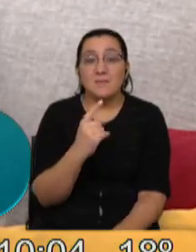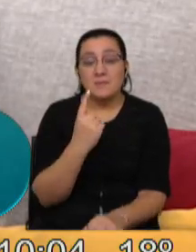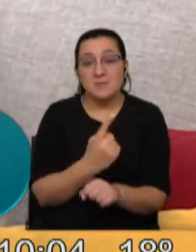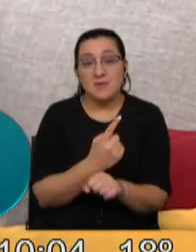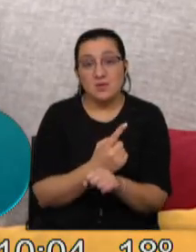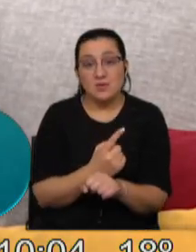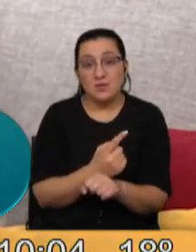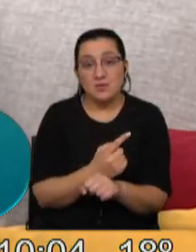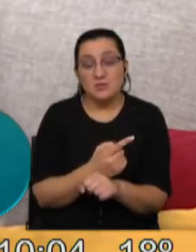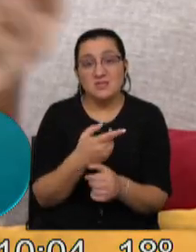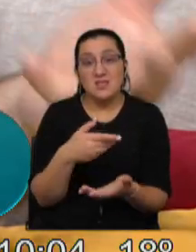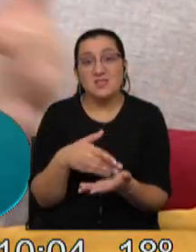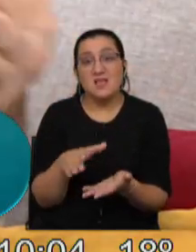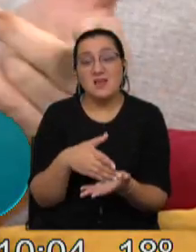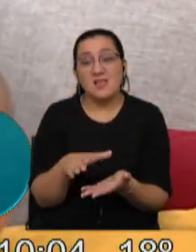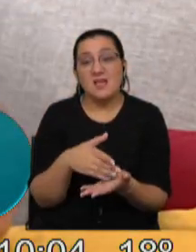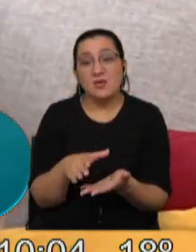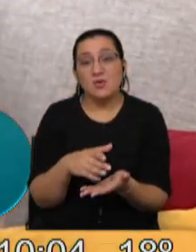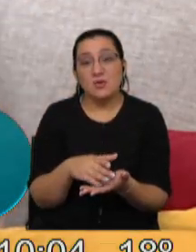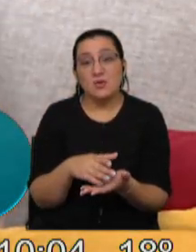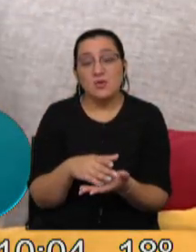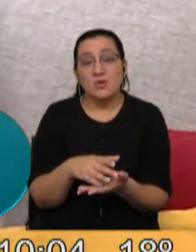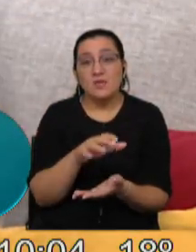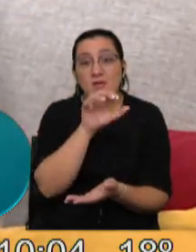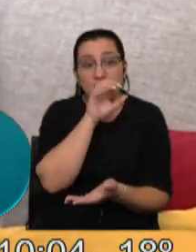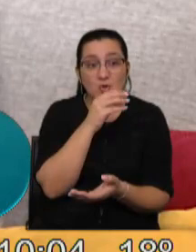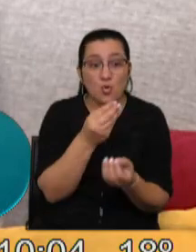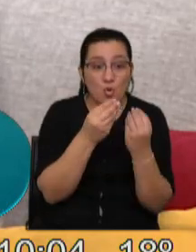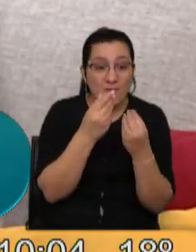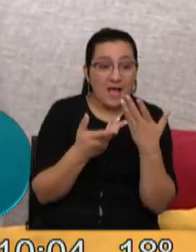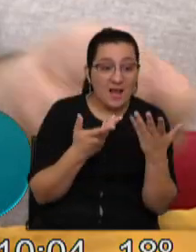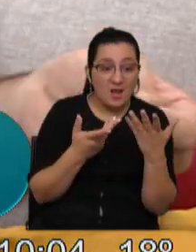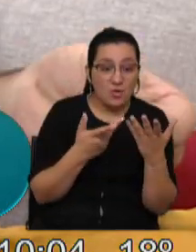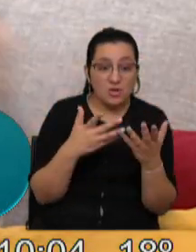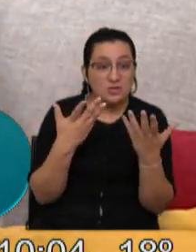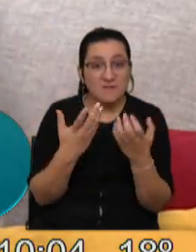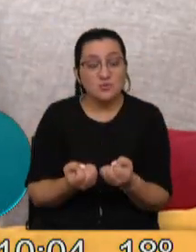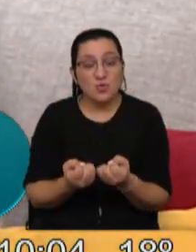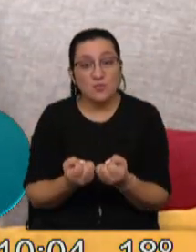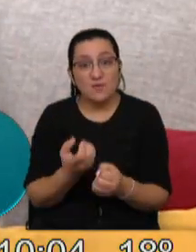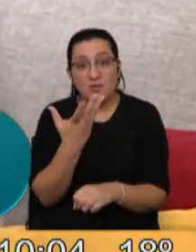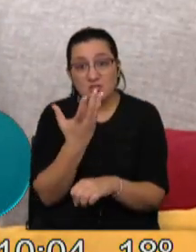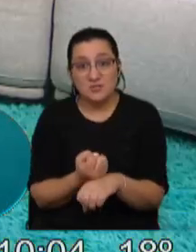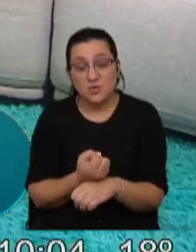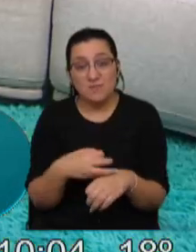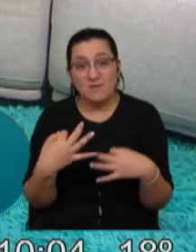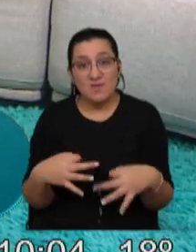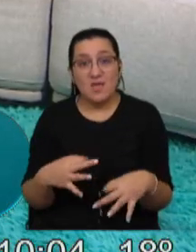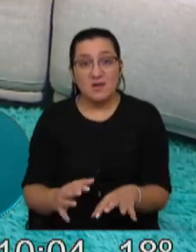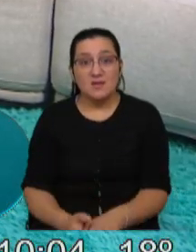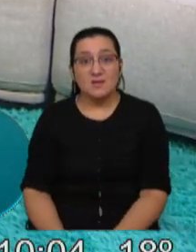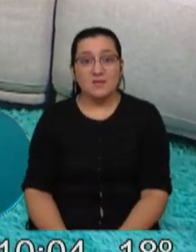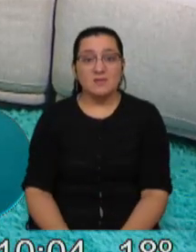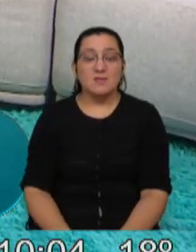hayan descartado cualquier alteración orgánica que haga de que el perro esté comiendo algo que no se absorbe bien o no le llene sus necesidades